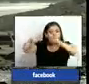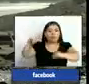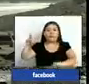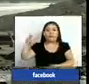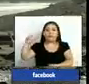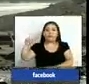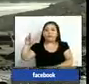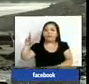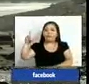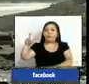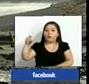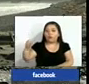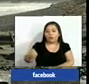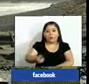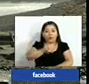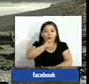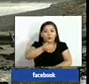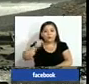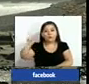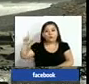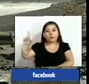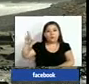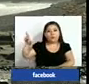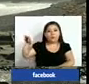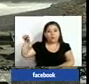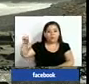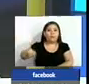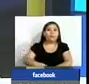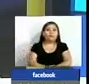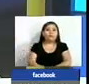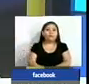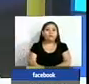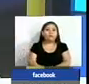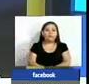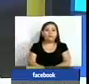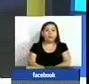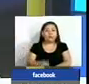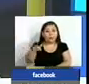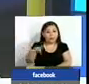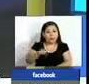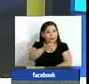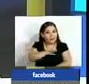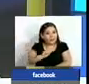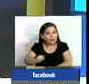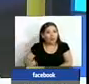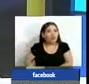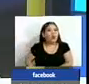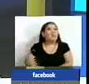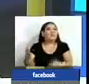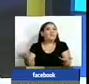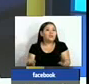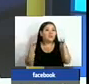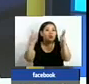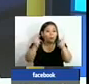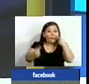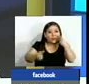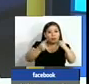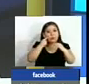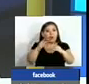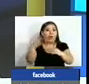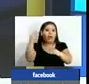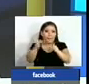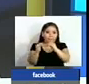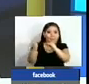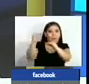Ricardo Tobar, un reporte de Luis Alberto López. Y El Salvador ha retrocedido en el turismo a causa del